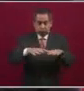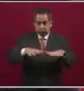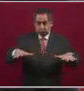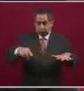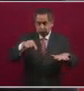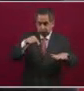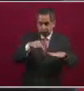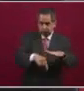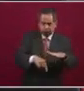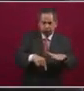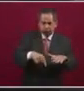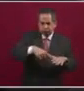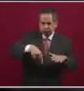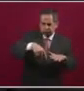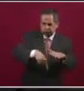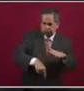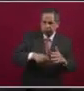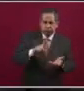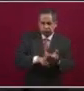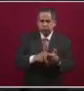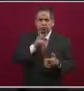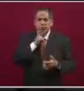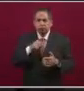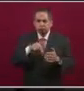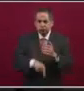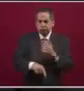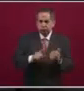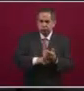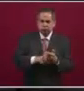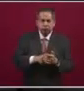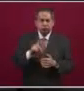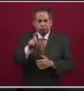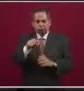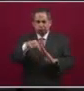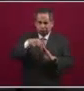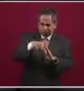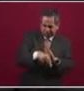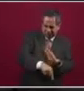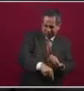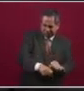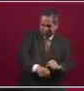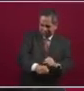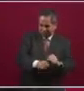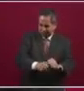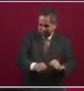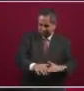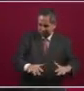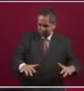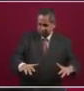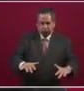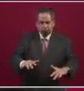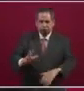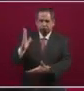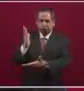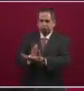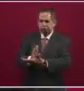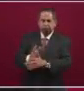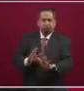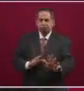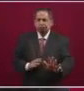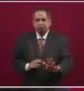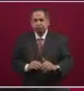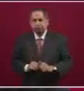es un post petrolero con frac se suspende este